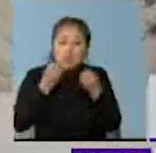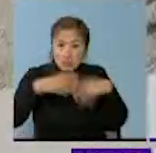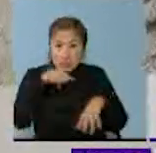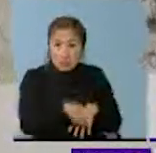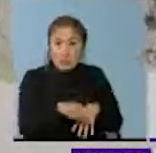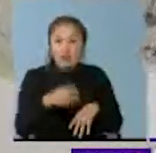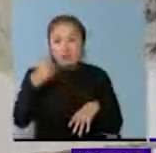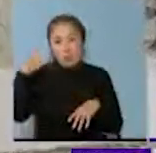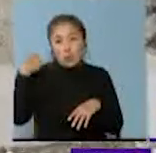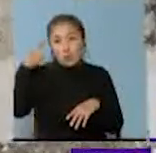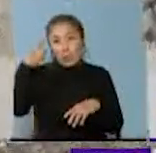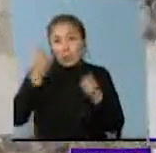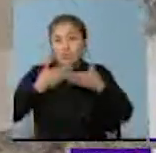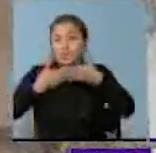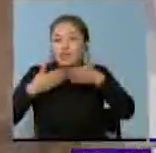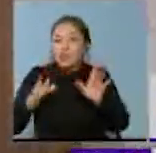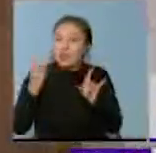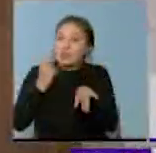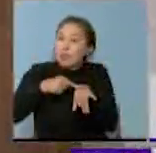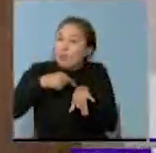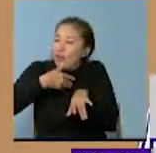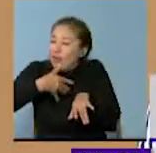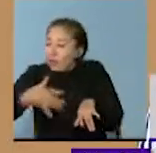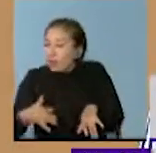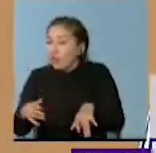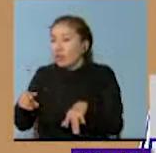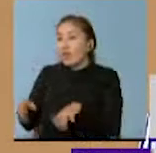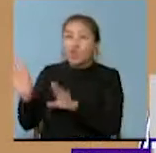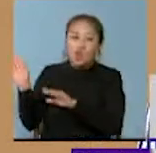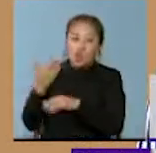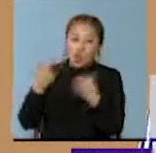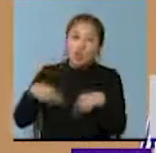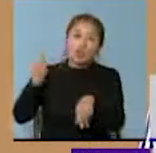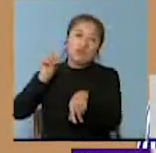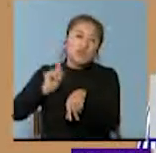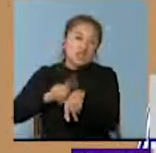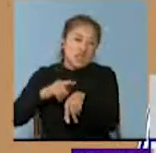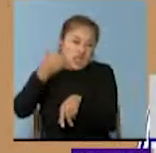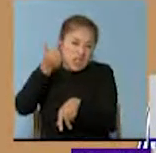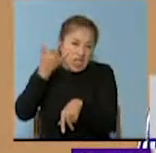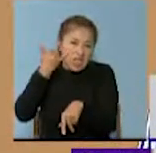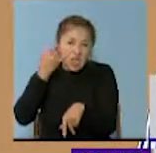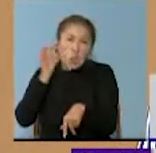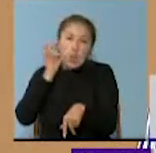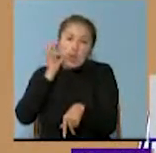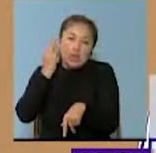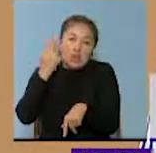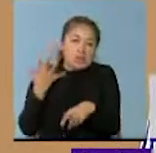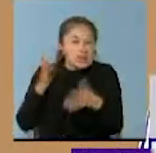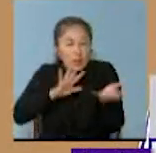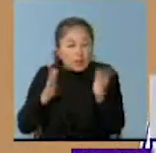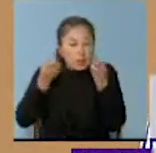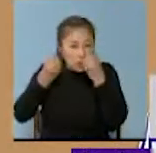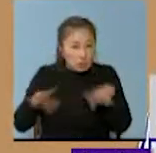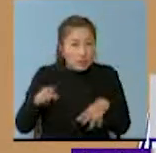cuando hay hace una inauguración se demora un poquito si esta proyecto 1845 pero el acto del evento